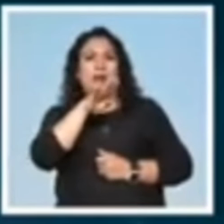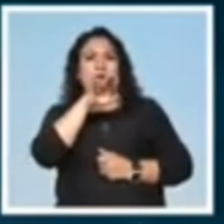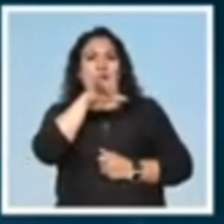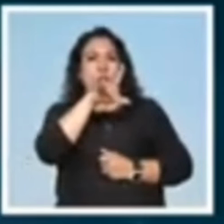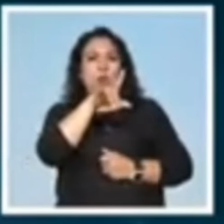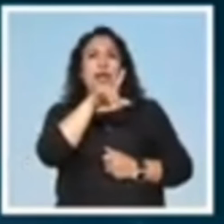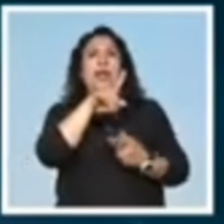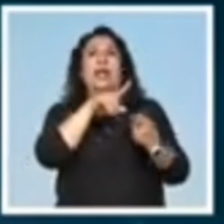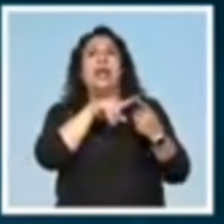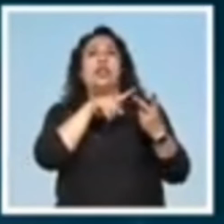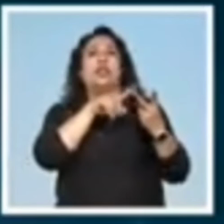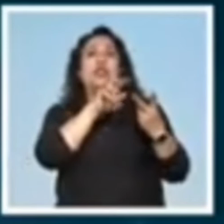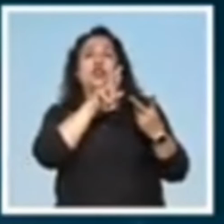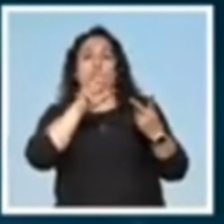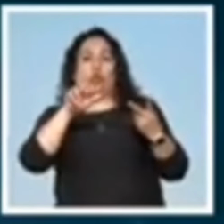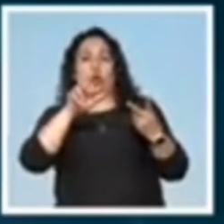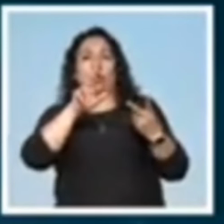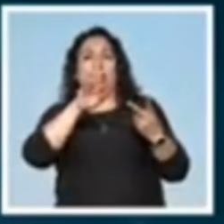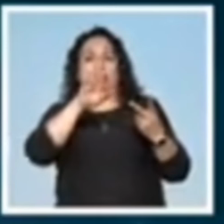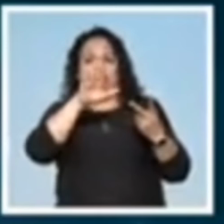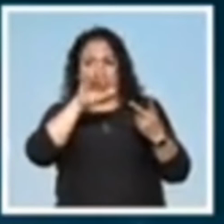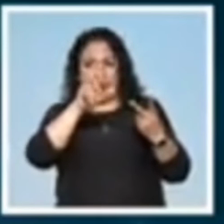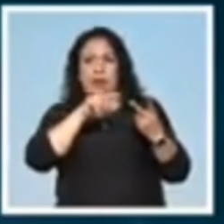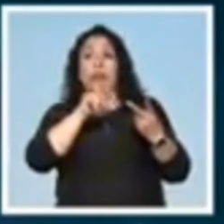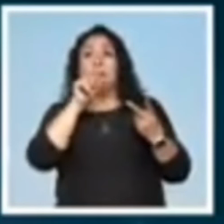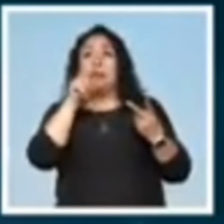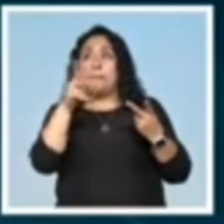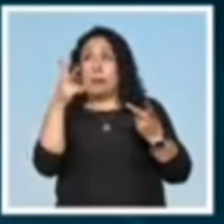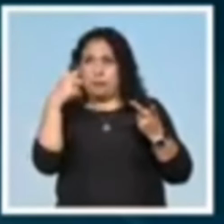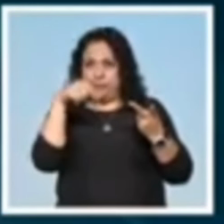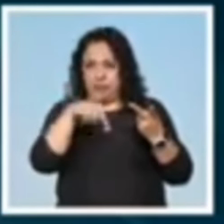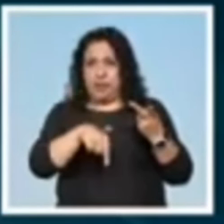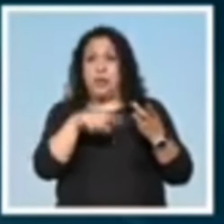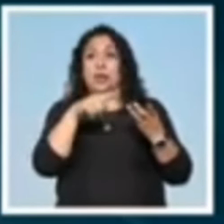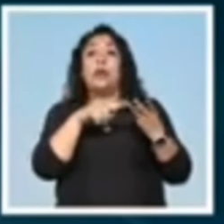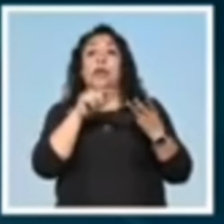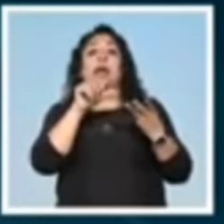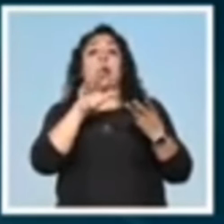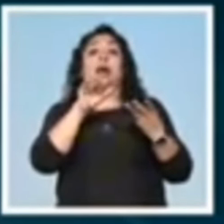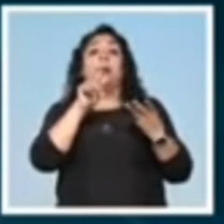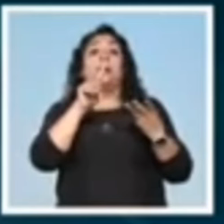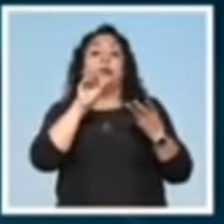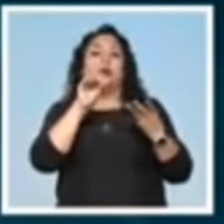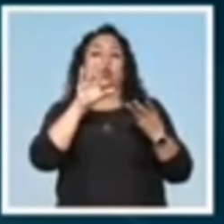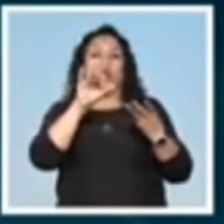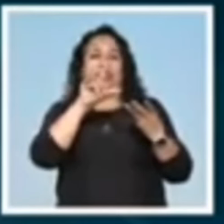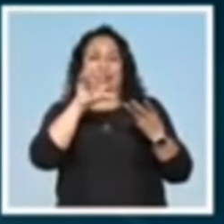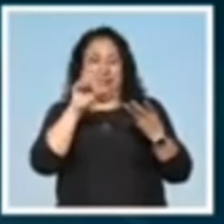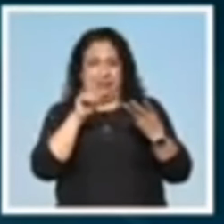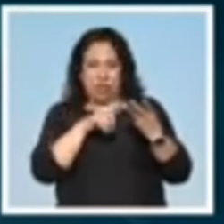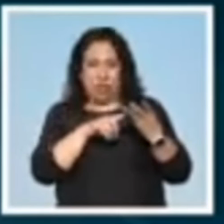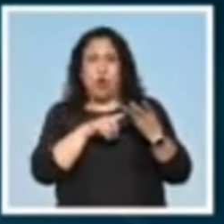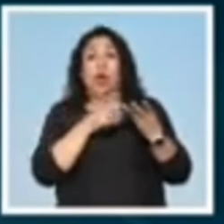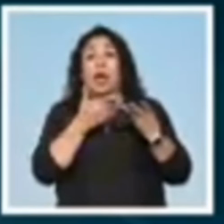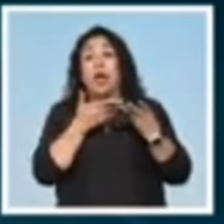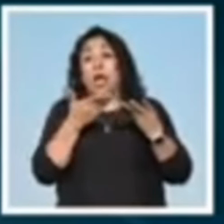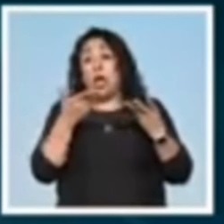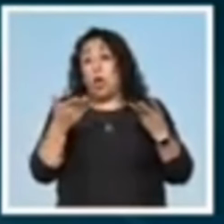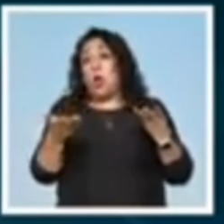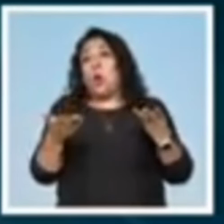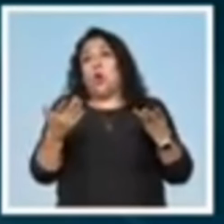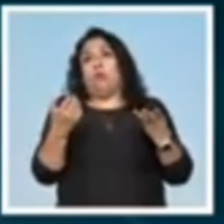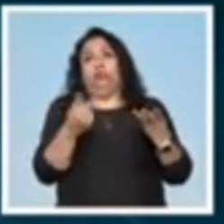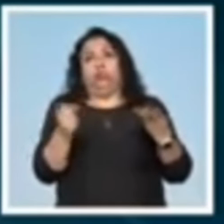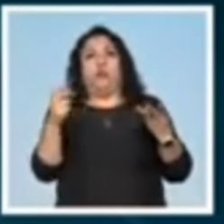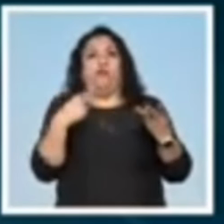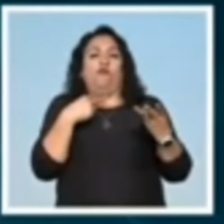escuchamos al inicio a la doctora Rebeca Monroy que también está aquí entre nosotros Alberto del Castillo que bueno también Ahora son como